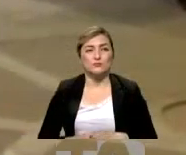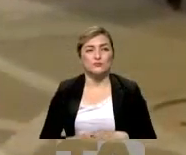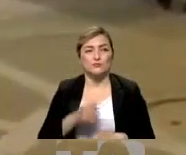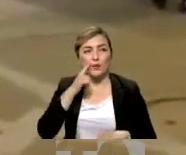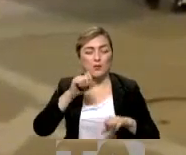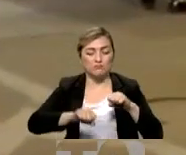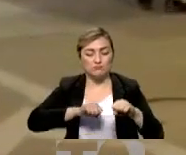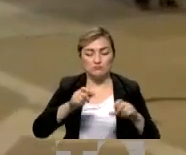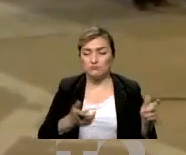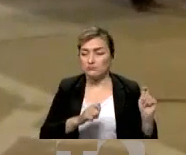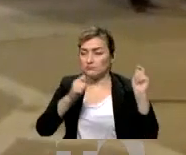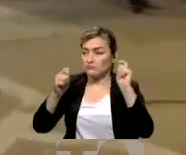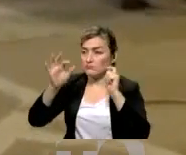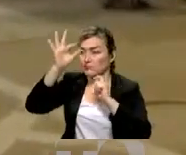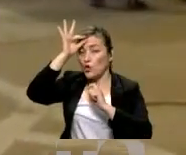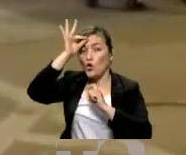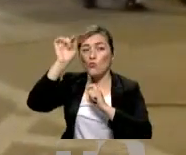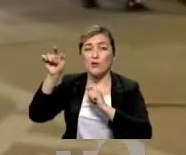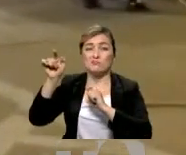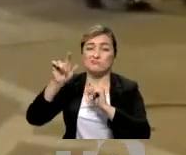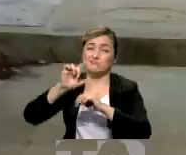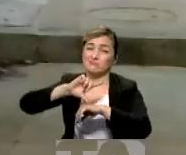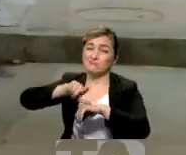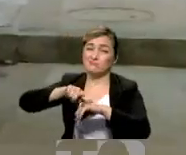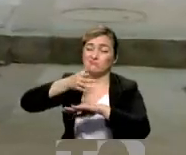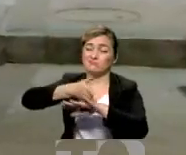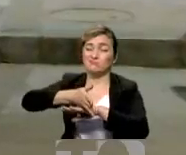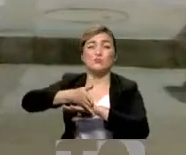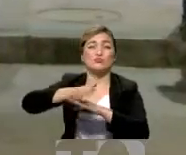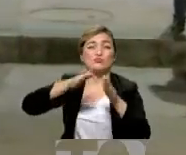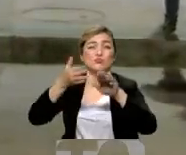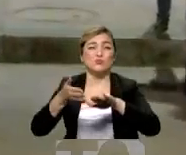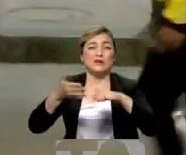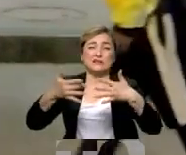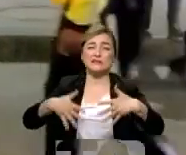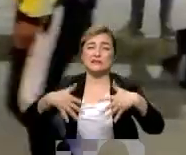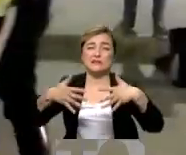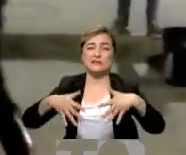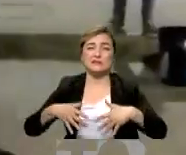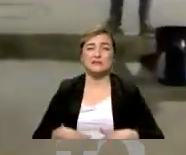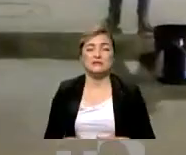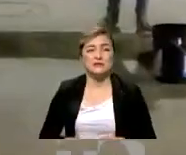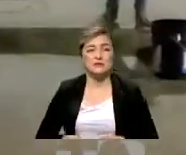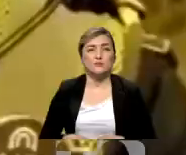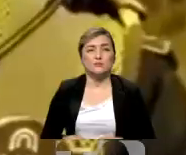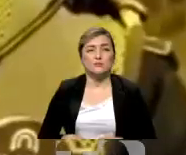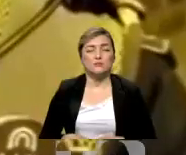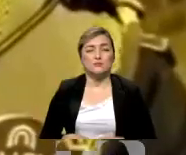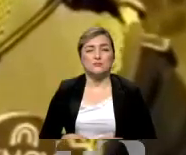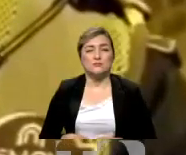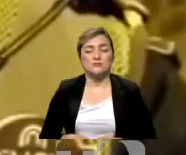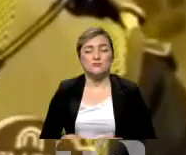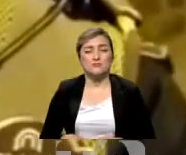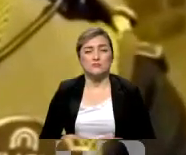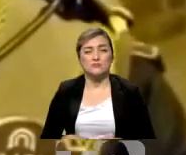ciclista, que fue trasladado a una casa asistencial, murió horas más tarde debido a la gravedad de sus heridas. Se puede presumir varias situaciones